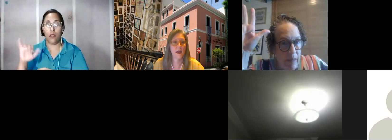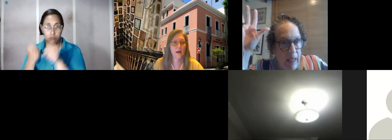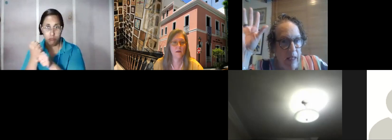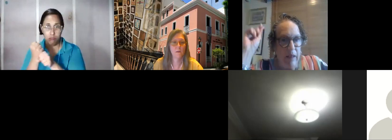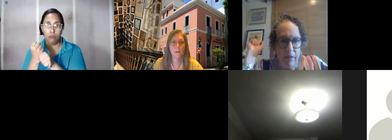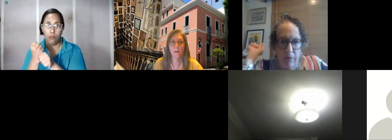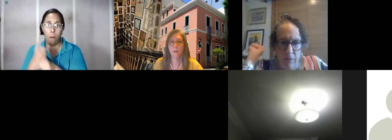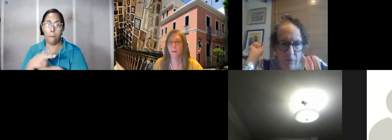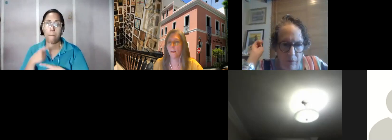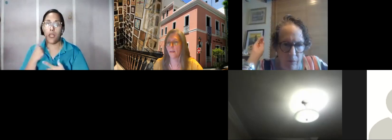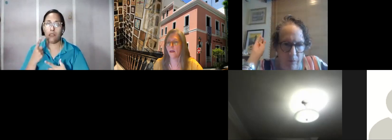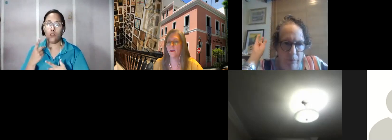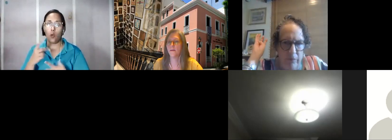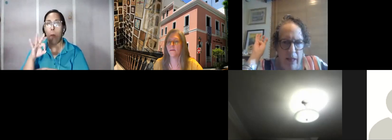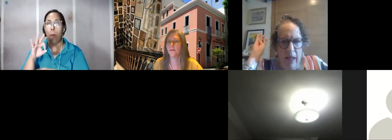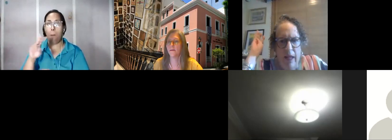Viene siendo como un bufón.